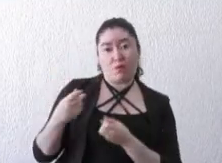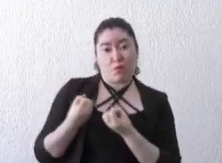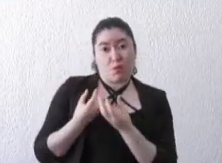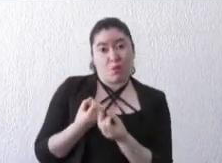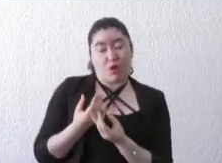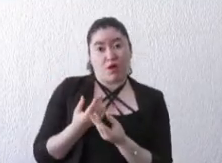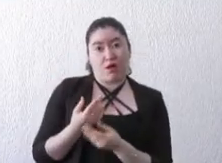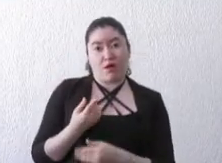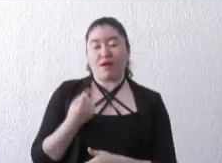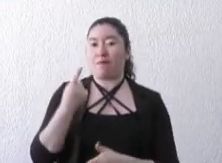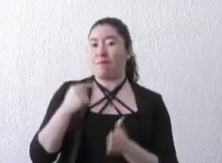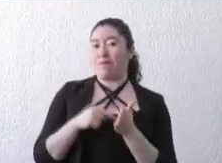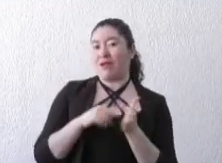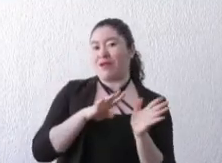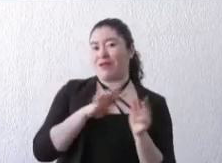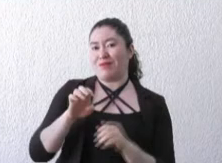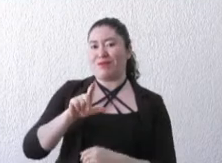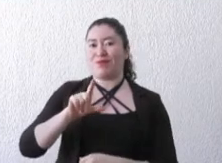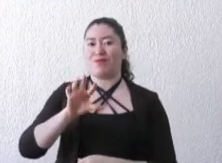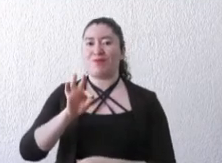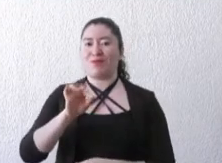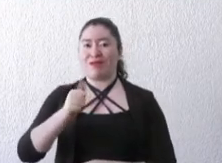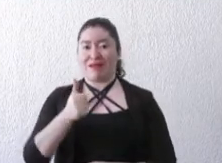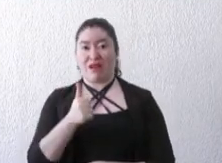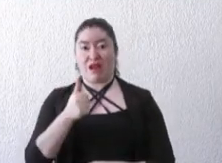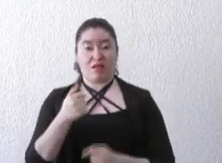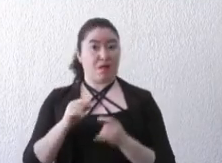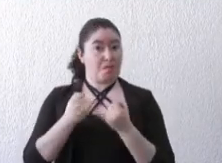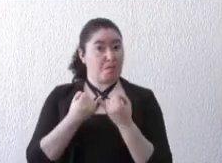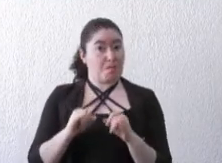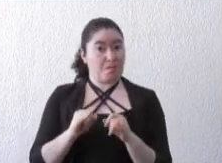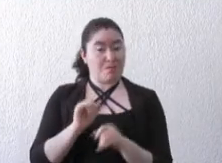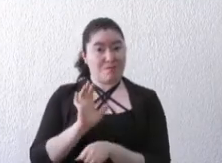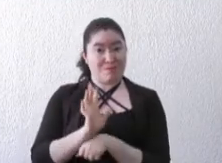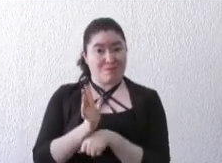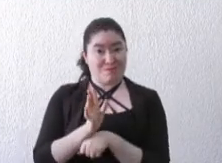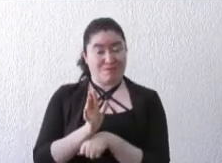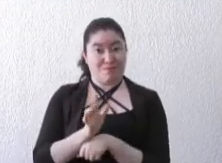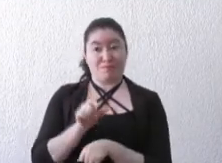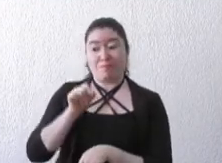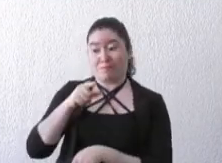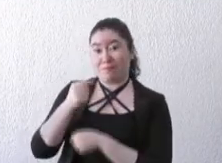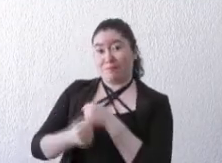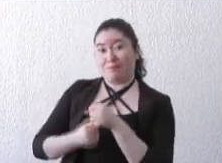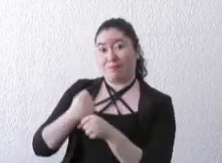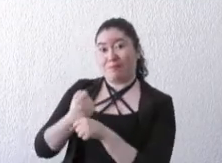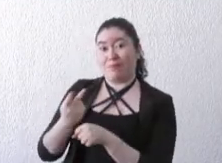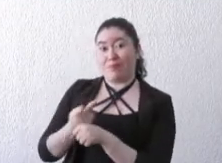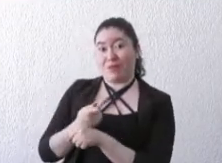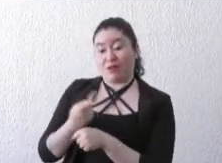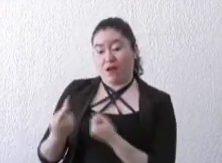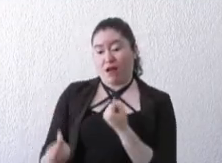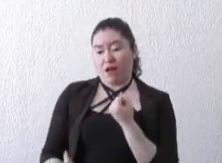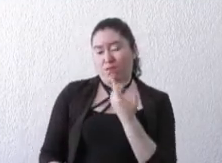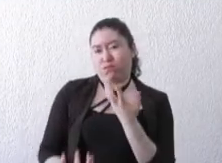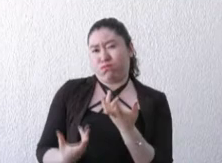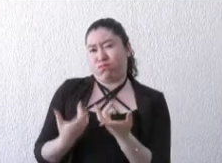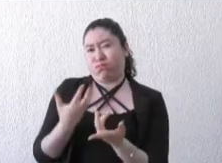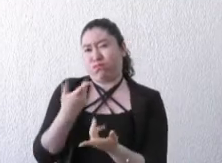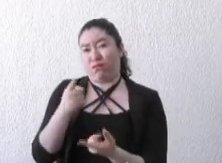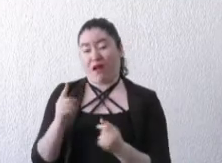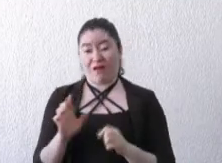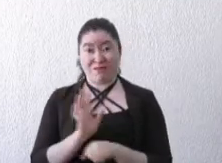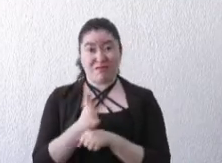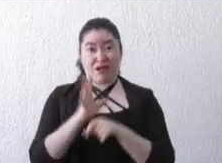inauguró este cine, ¿sí? Y en ese mismo año hubo un gran incendio que lo destrozó. Fue